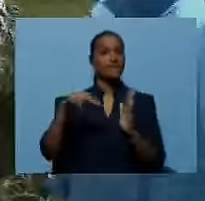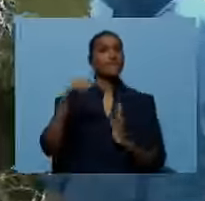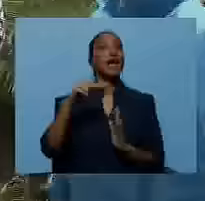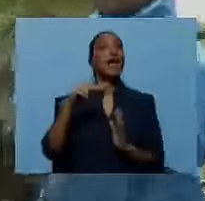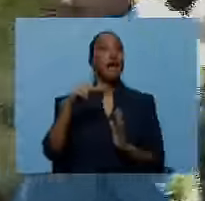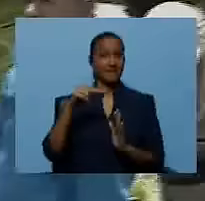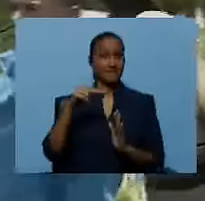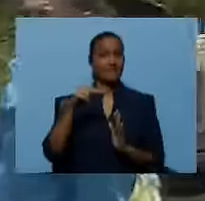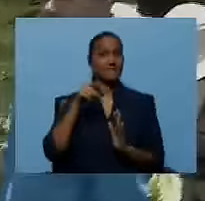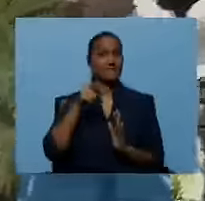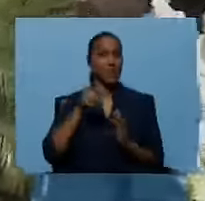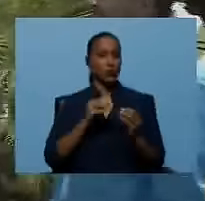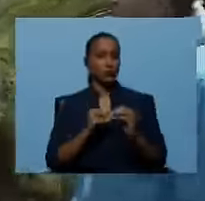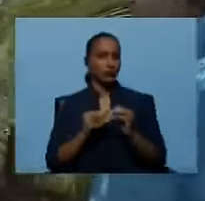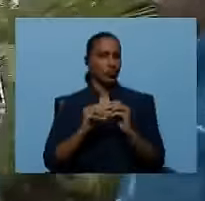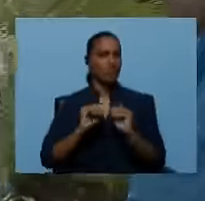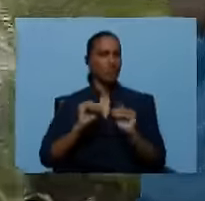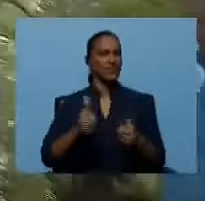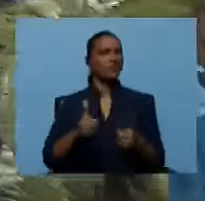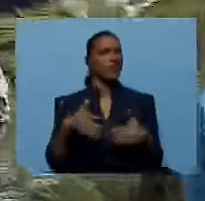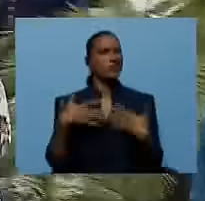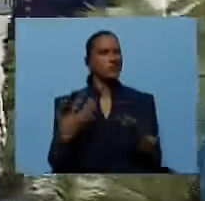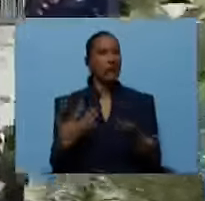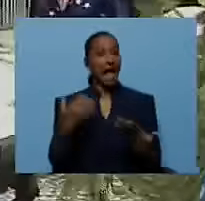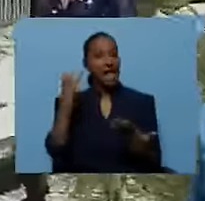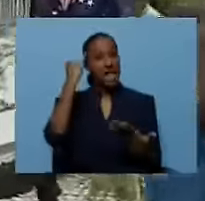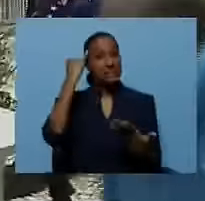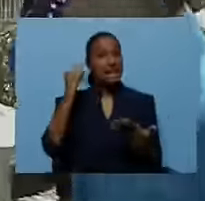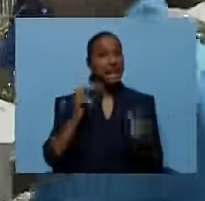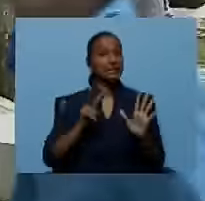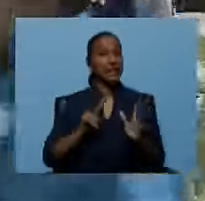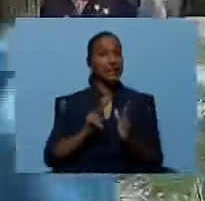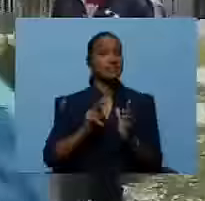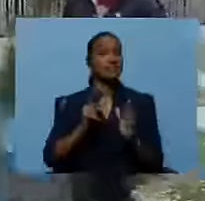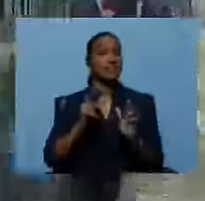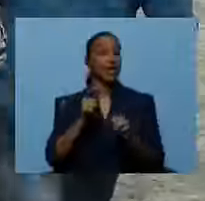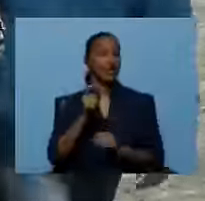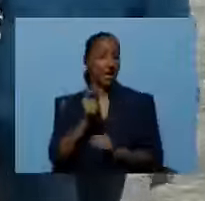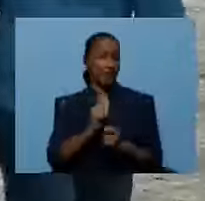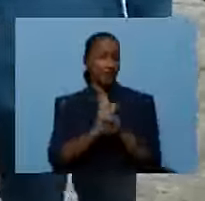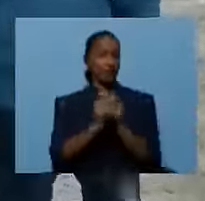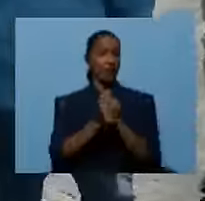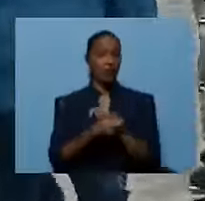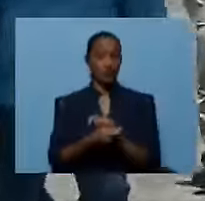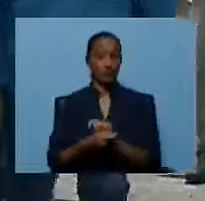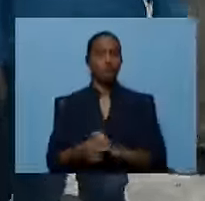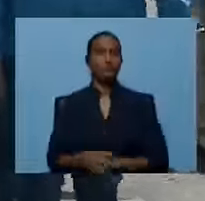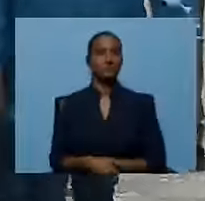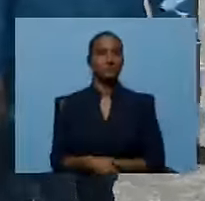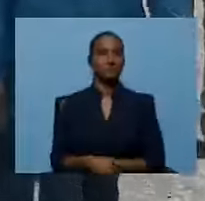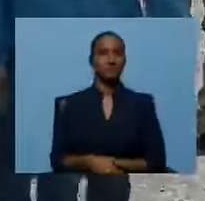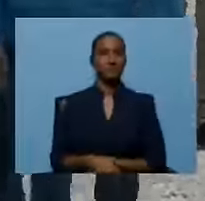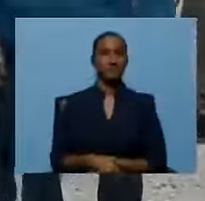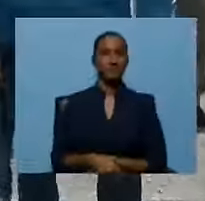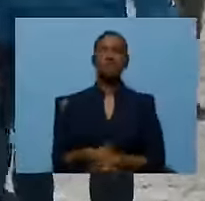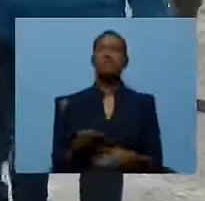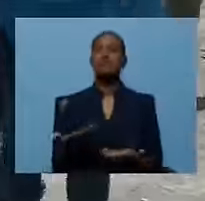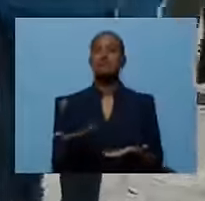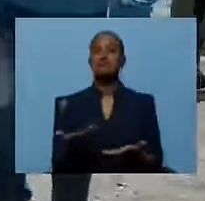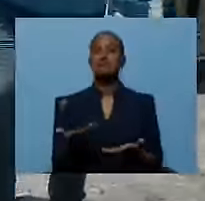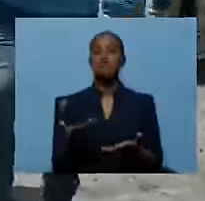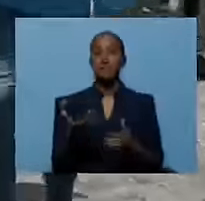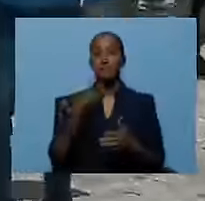7T. ¿Ah? Vamos a ver, profesora Gabriela. Esta construcción la empezamos hace